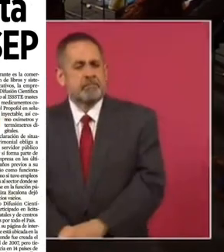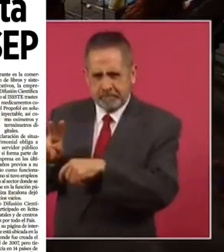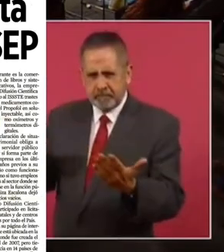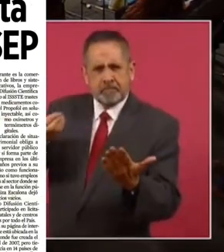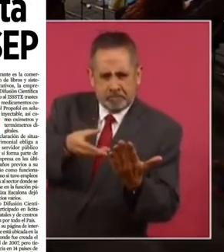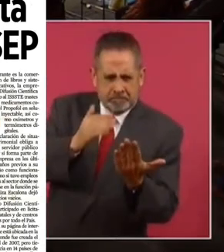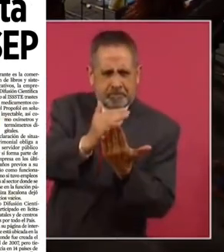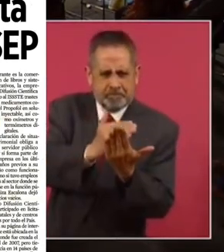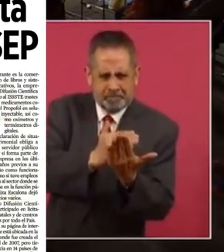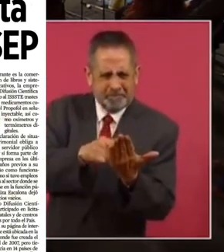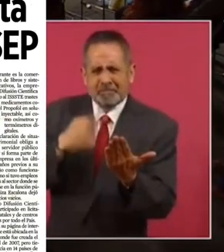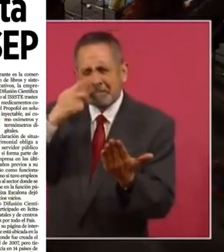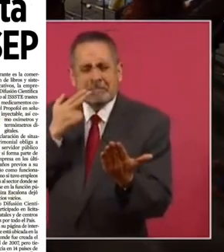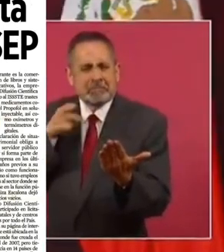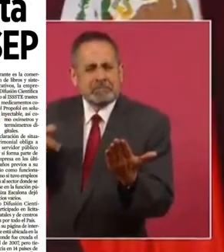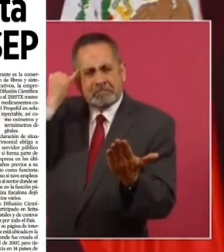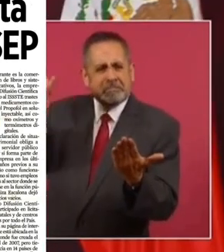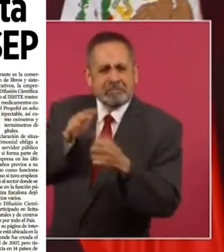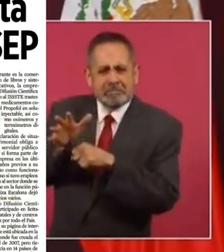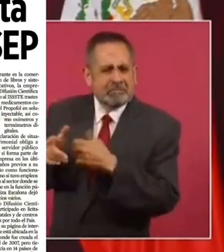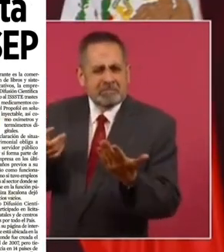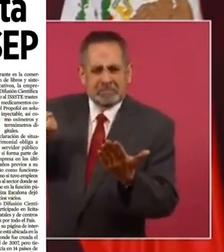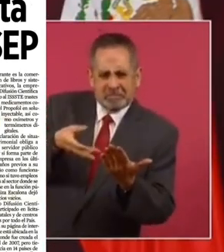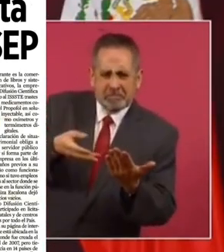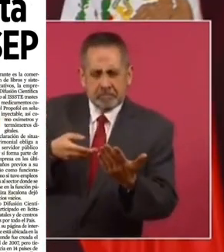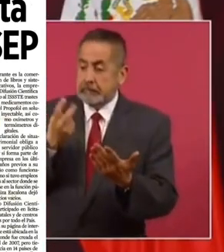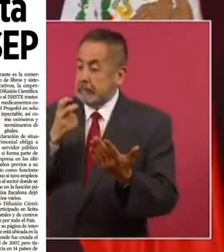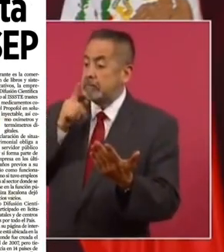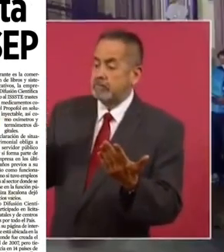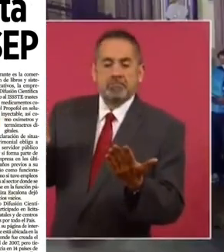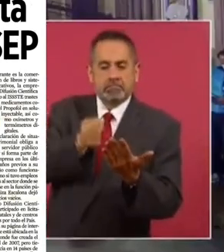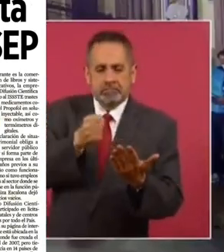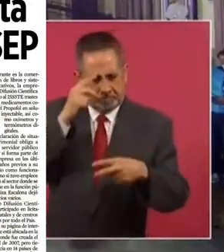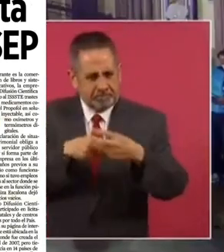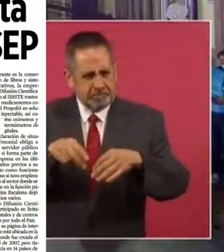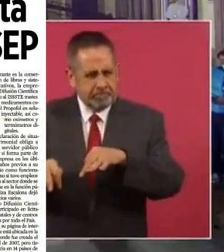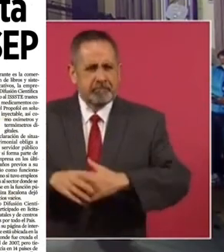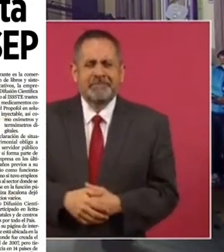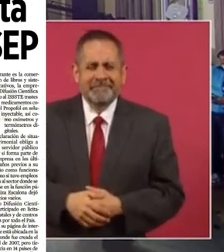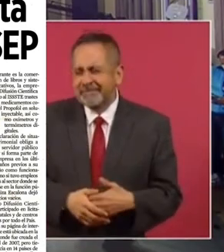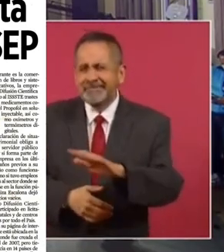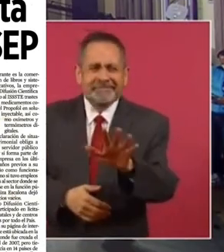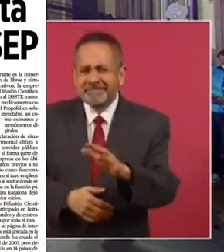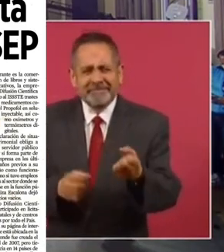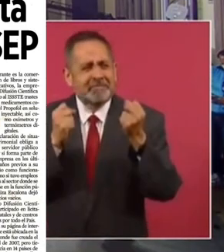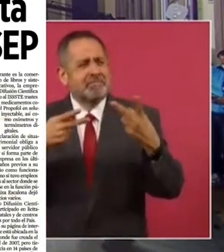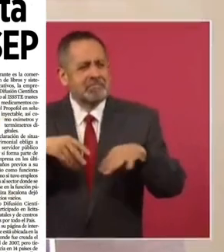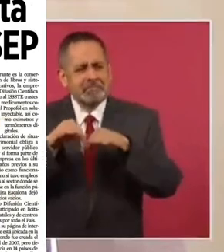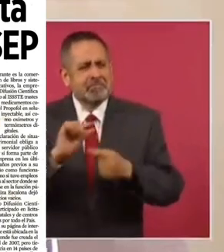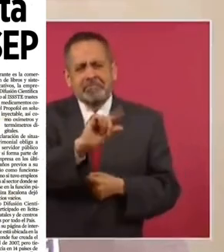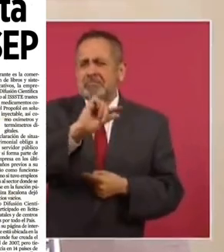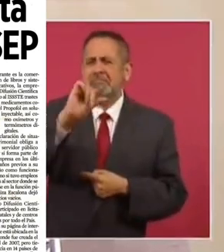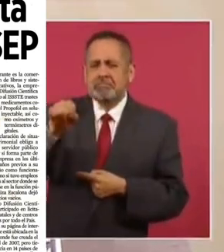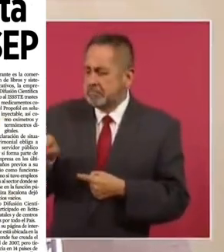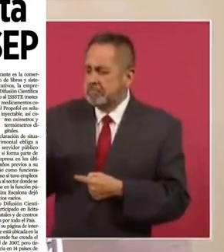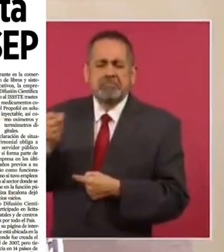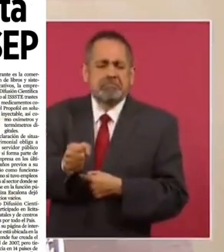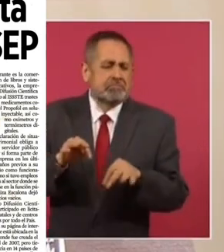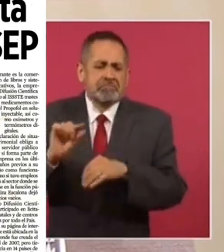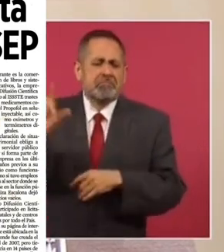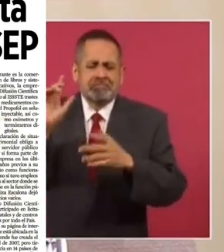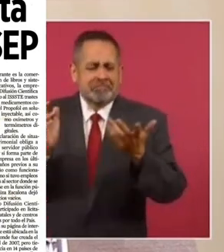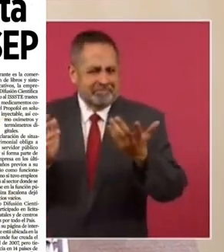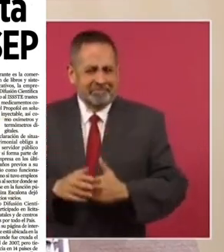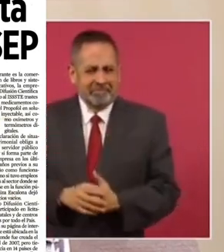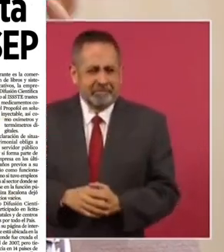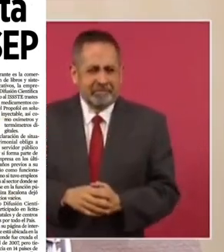texto aquí en México? Todos aportan. ¿Pero hay algo en específico que por eso se buscó que estuviera? No, es que están trabajando muchos especialistas. Ya no tienen